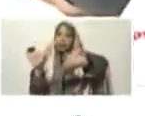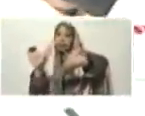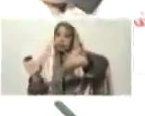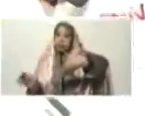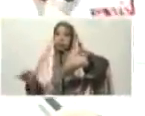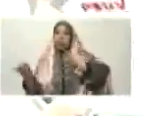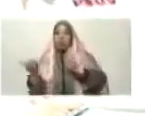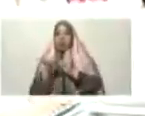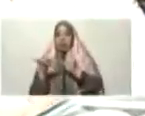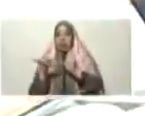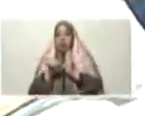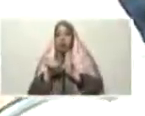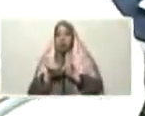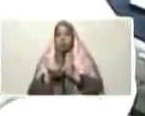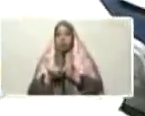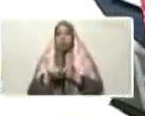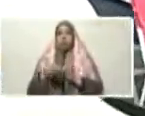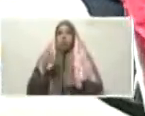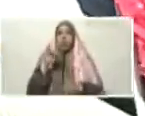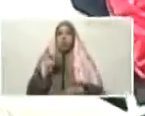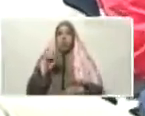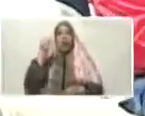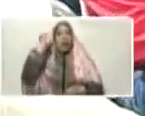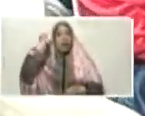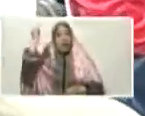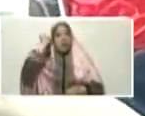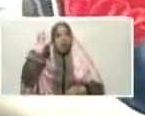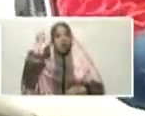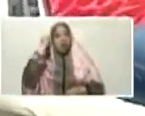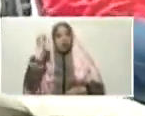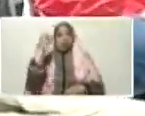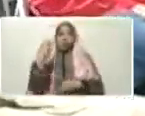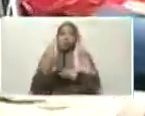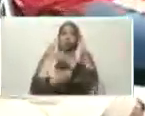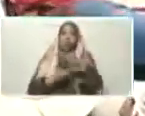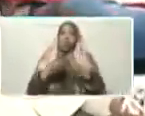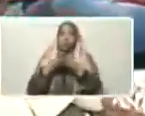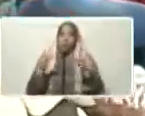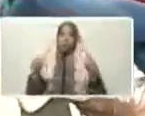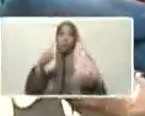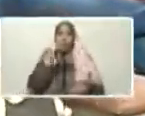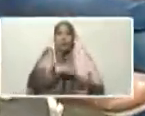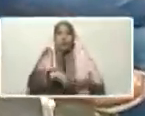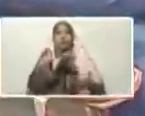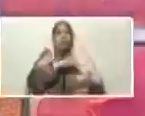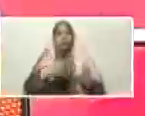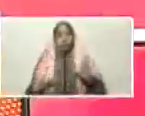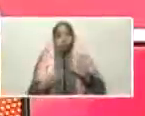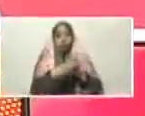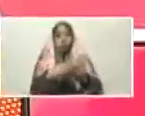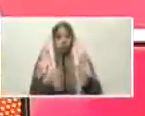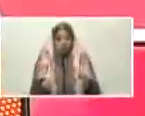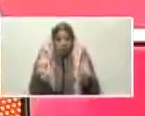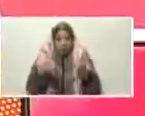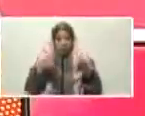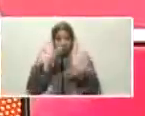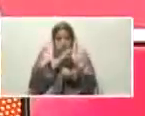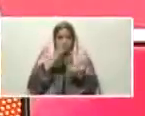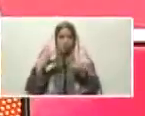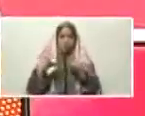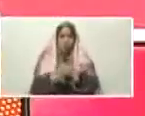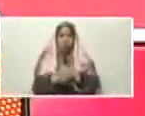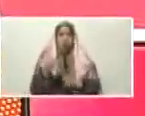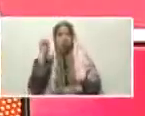en que ganemos la batalla de idea la batalla ideológica la batalla símbolo he acá la batalla